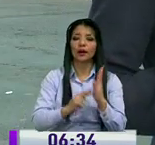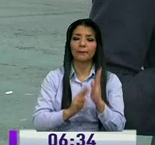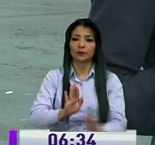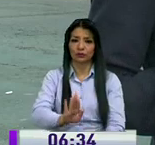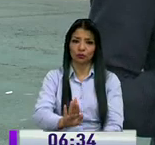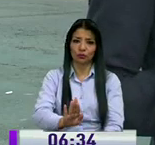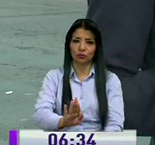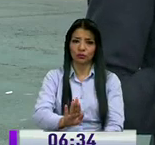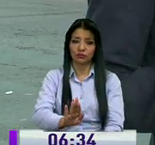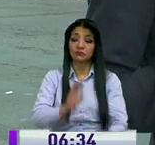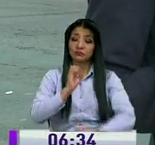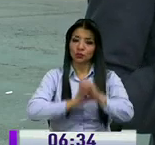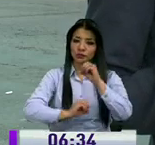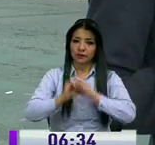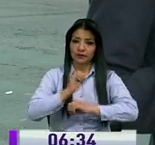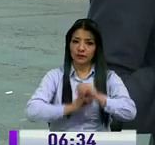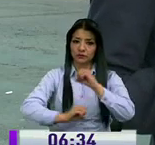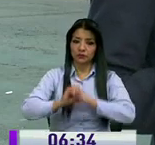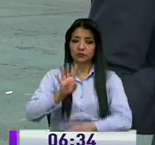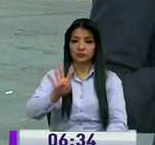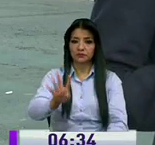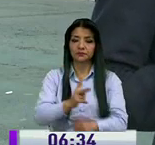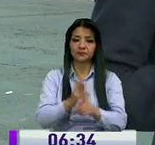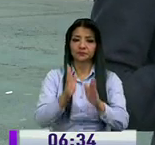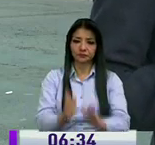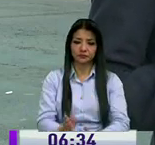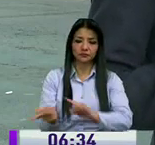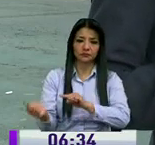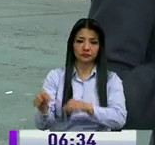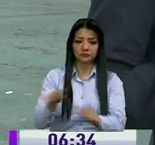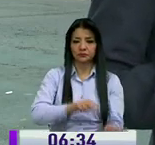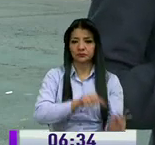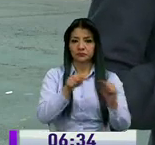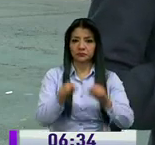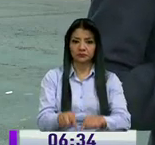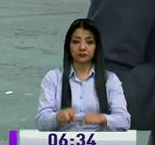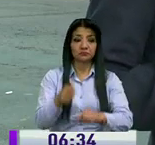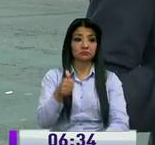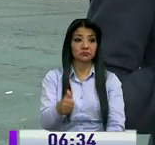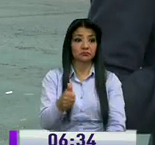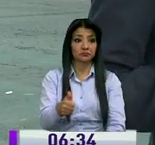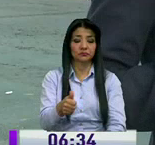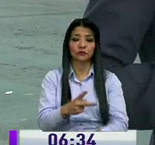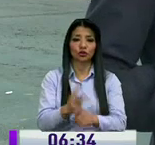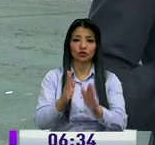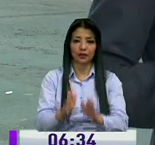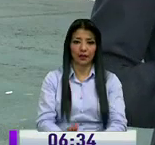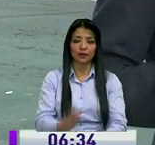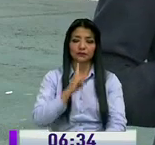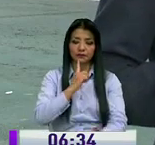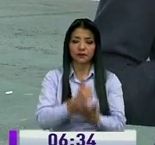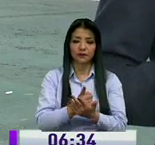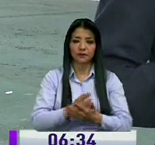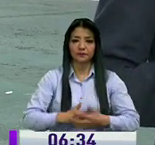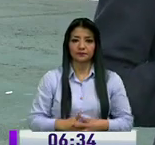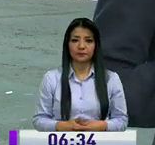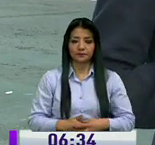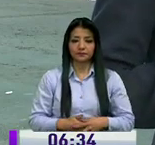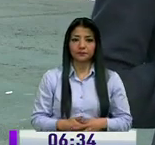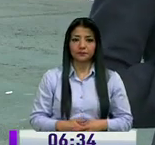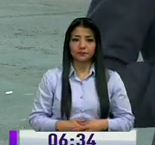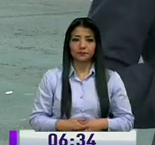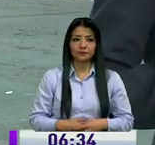consideración las observaciones de los cuatro consejeros presentes, los autodenominados consejeros de la verdad. En Quito